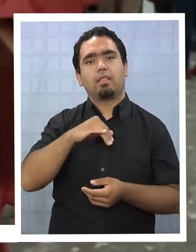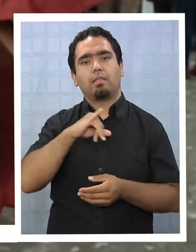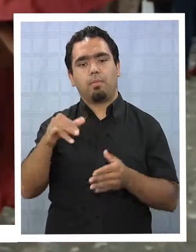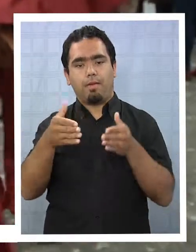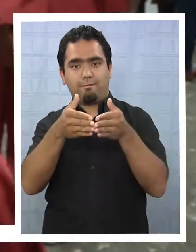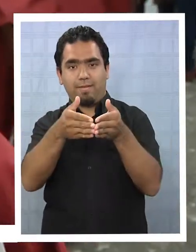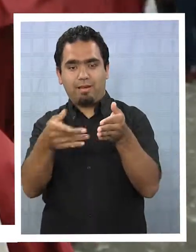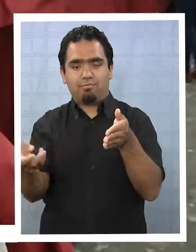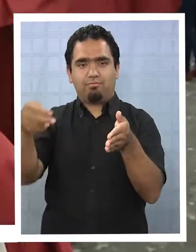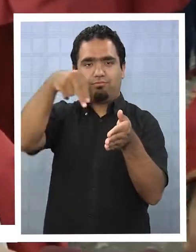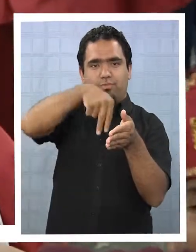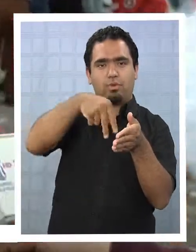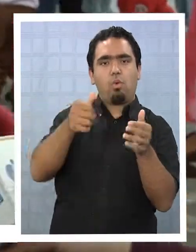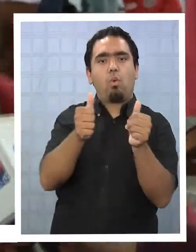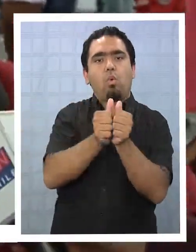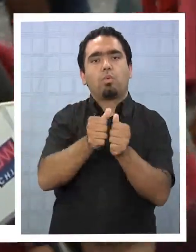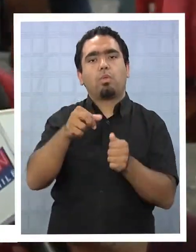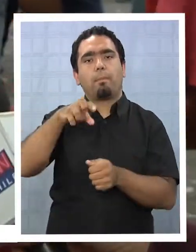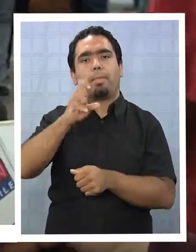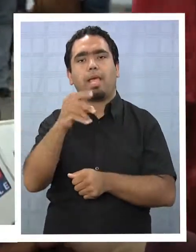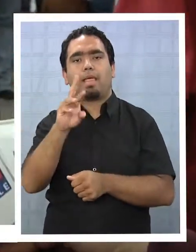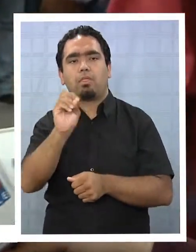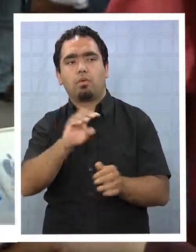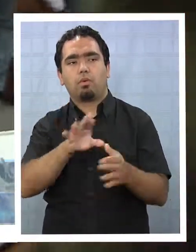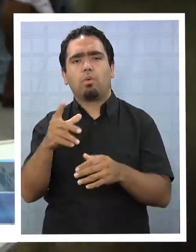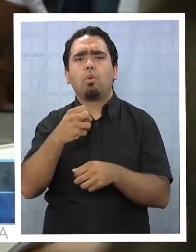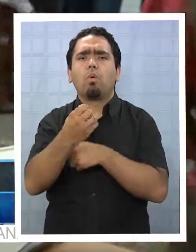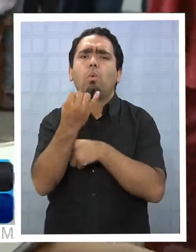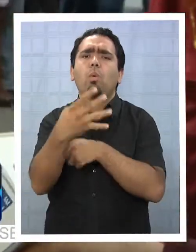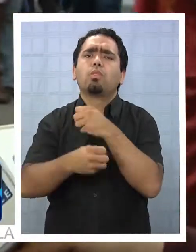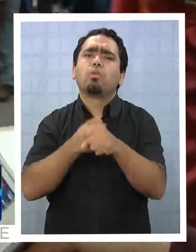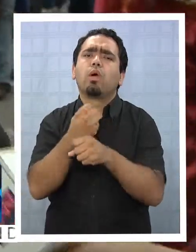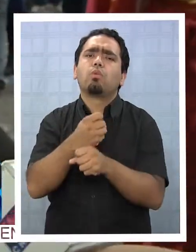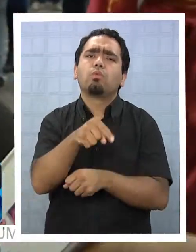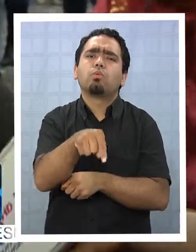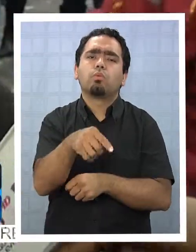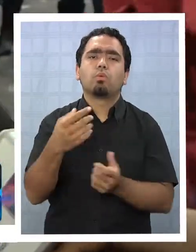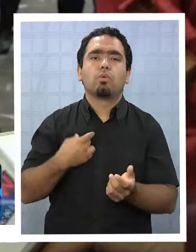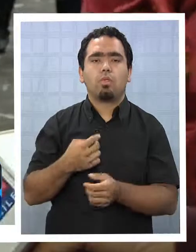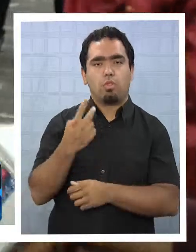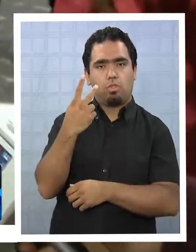barco con San Pedro. ¿Cuántos años tienes? Dos,